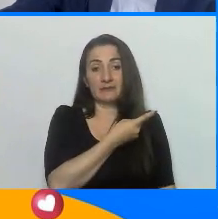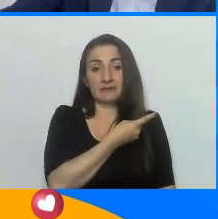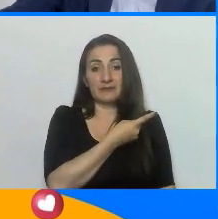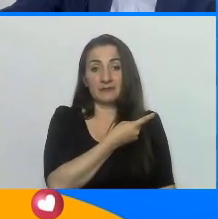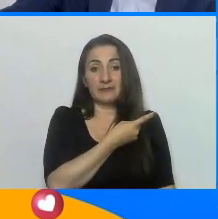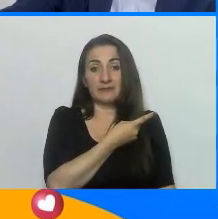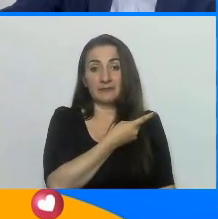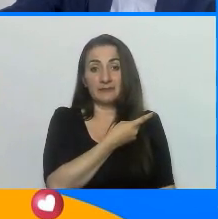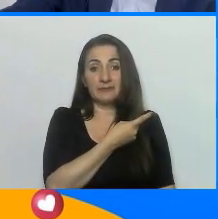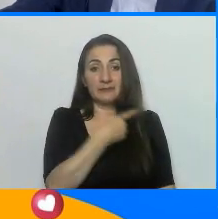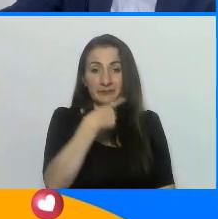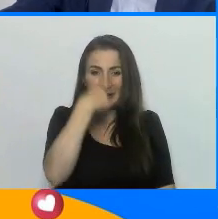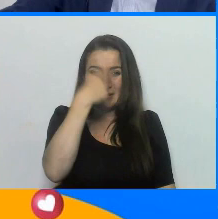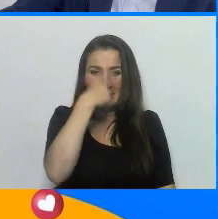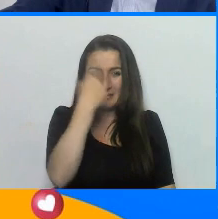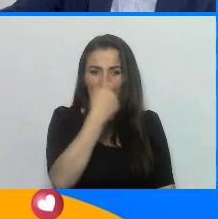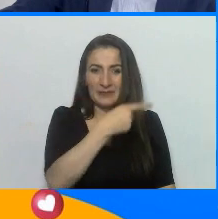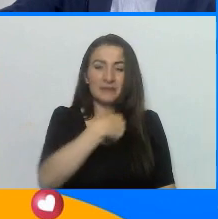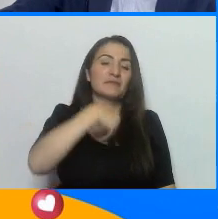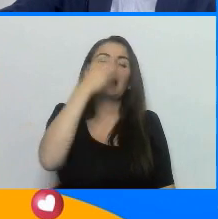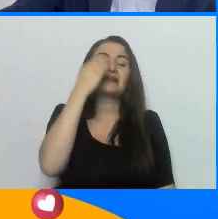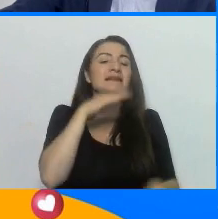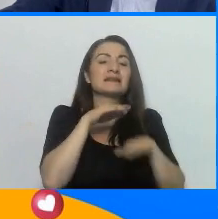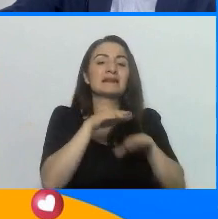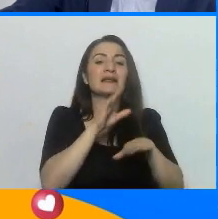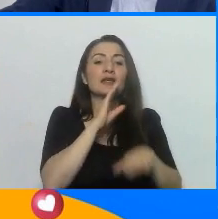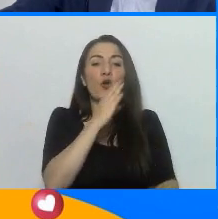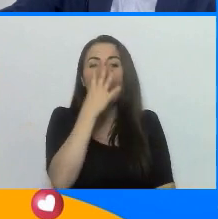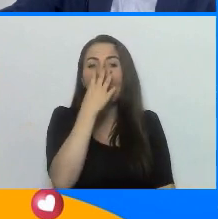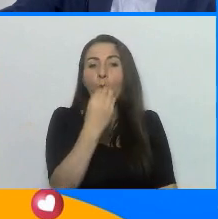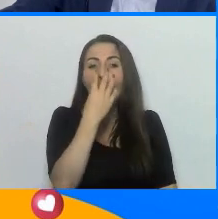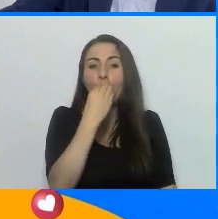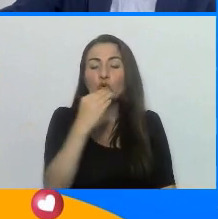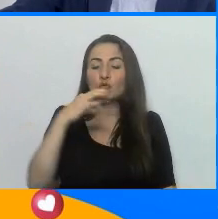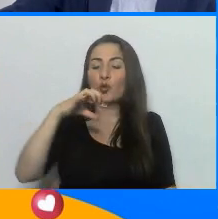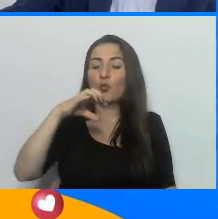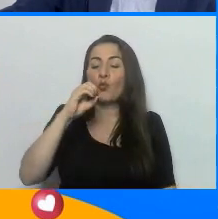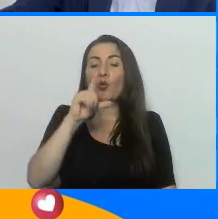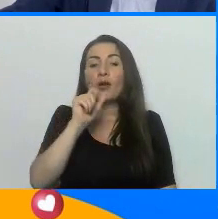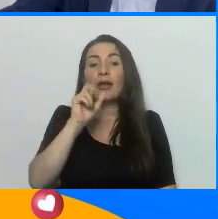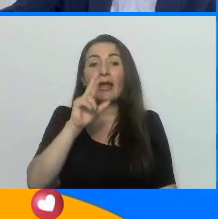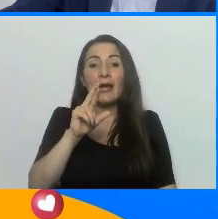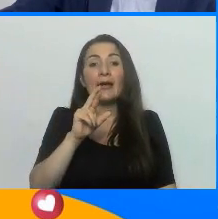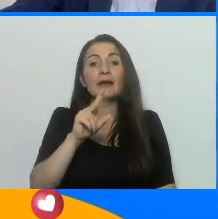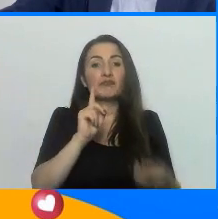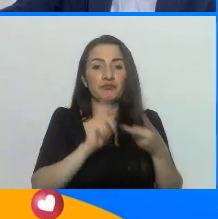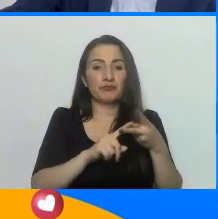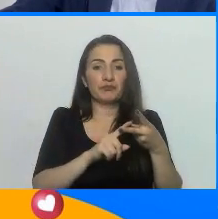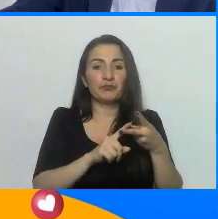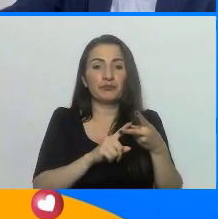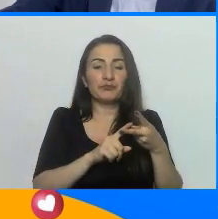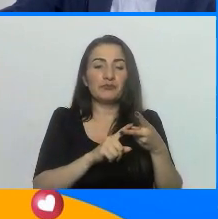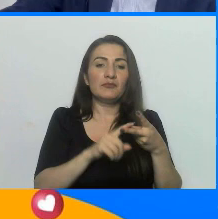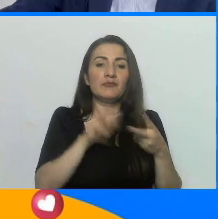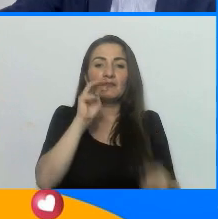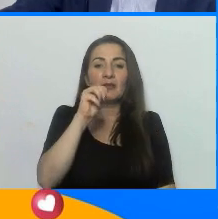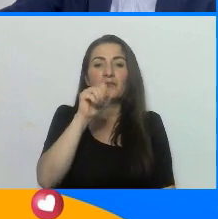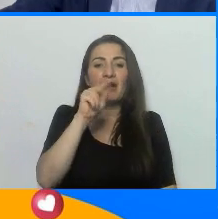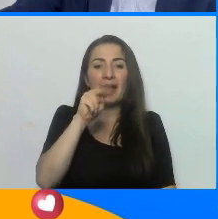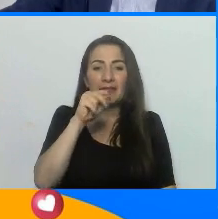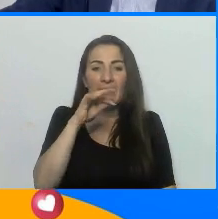obviamente el más representativo, el oso polar, ¿sí? Pero además del oso polar encontramos los manatíes,